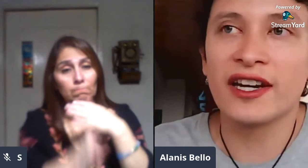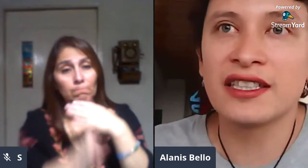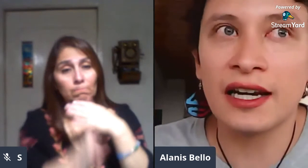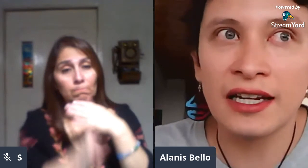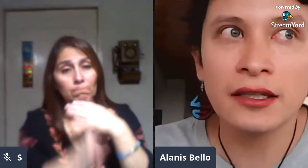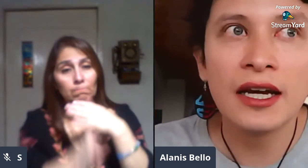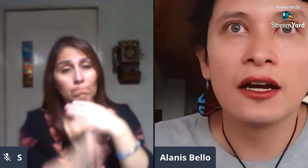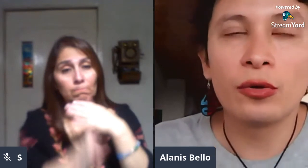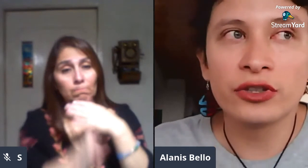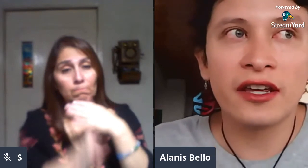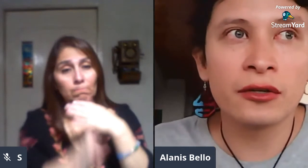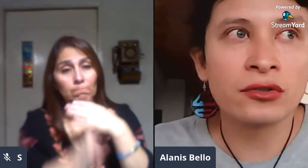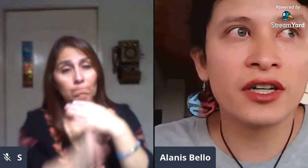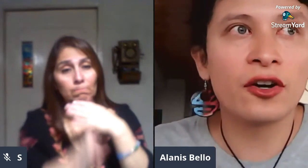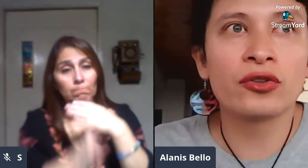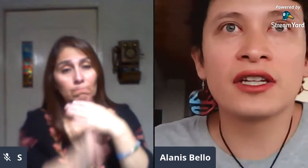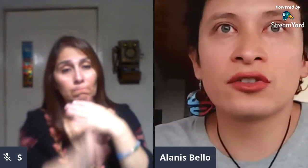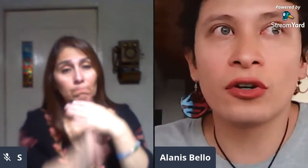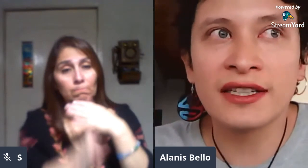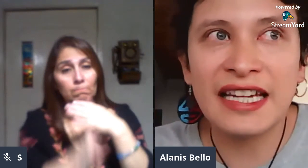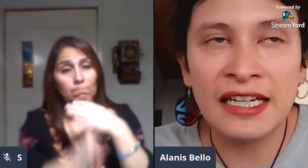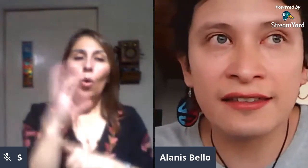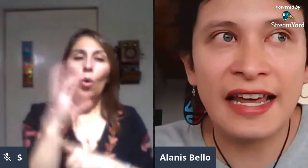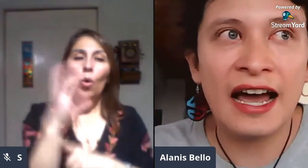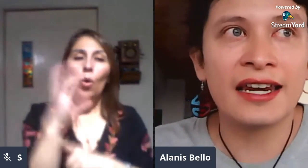sin ofrecerles, como ya dijo Sonia,